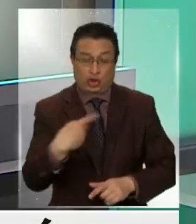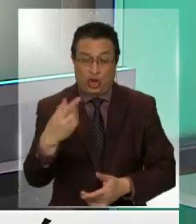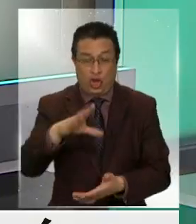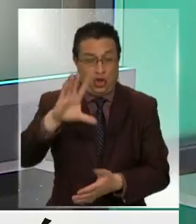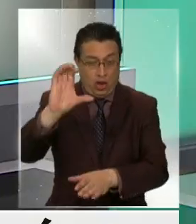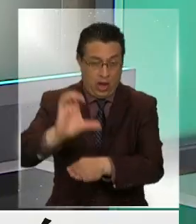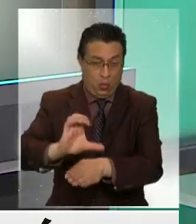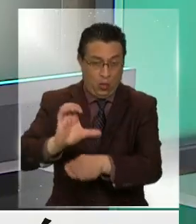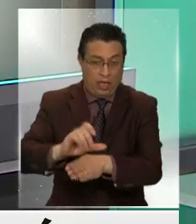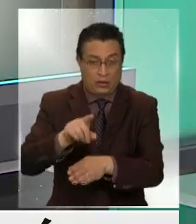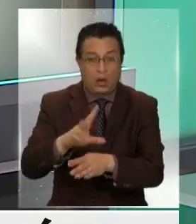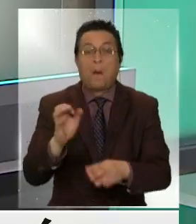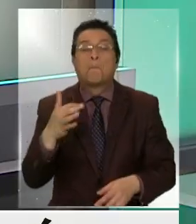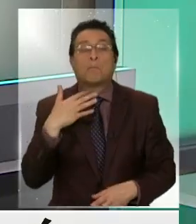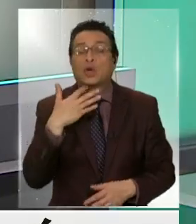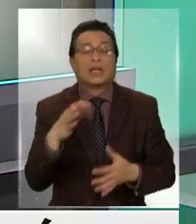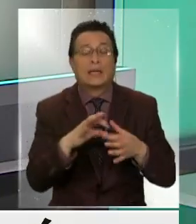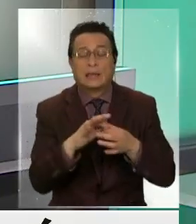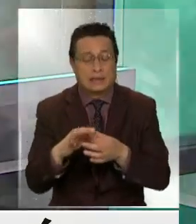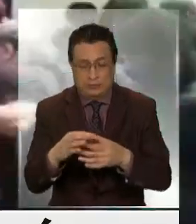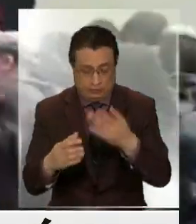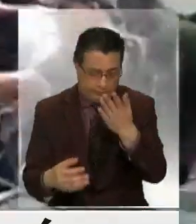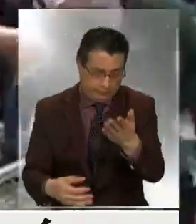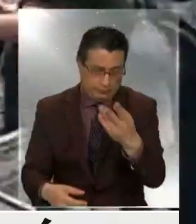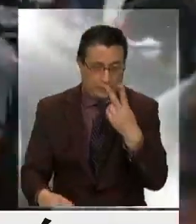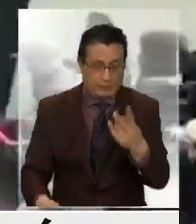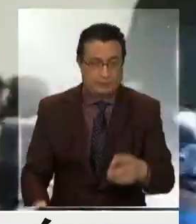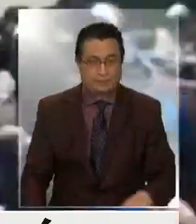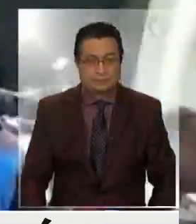siguiente nota, le va a explicar por qué ocurre esto.